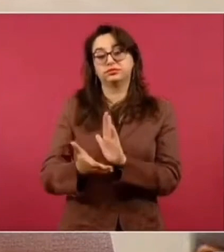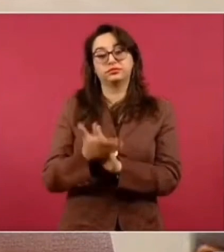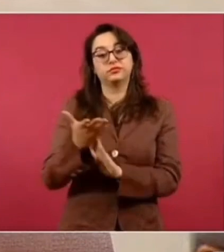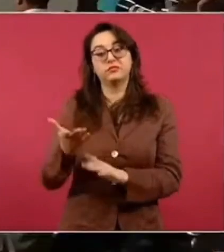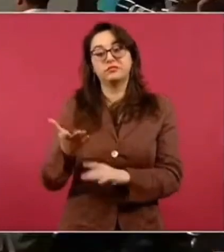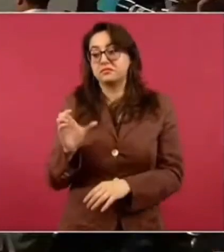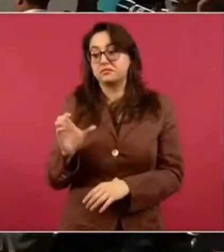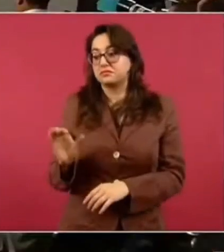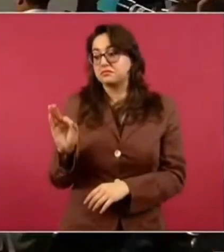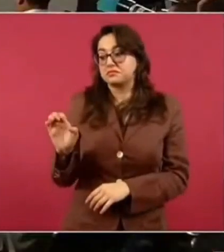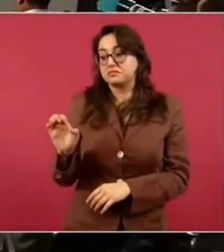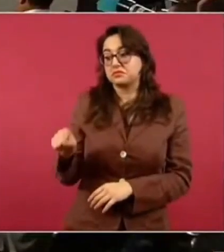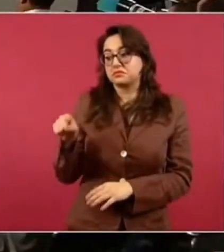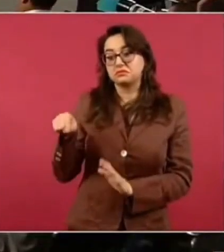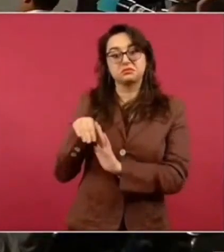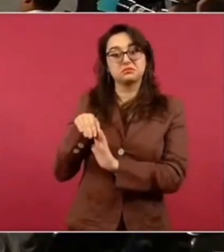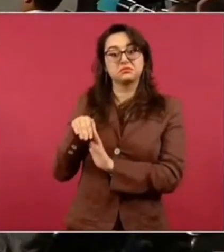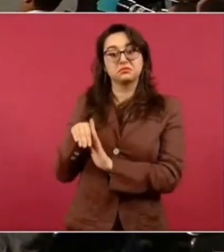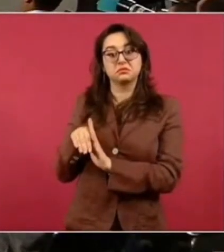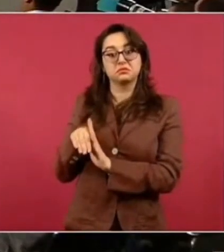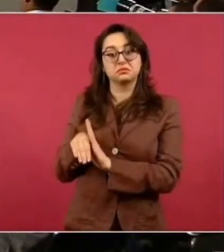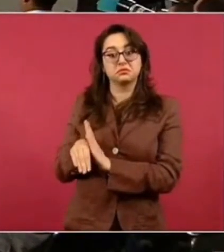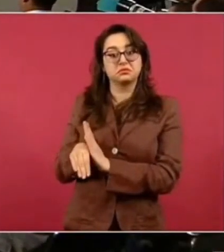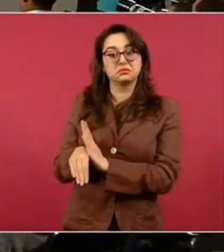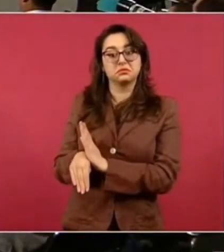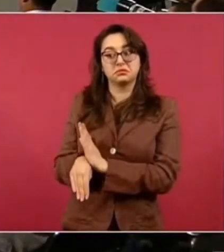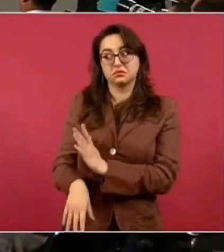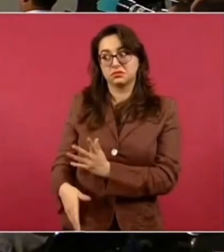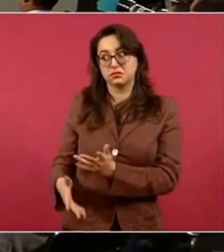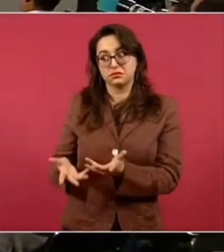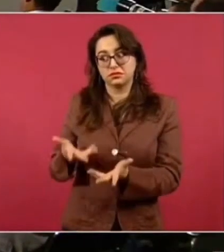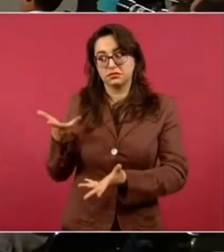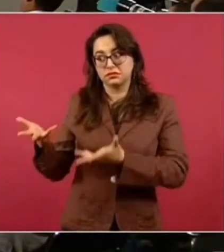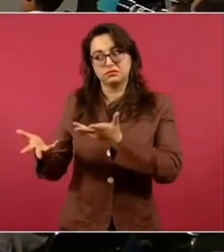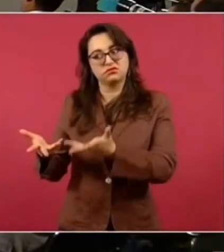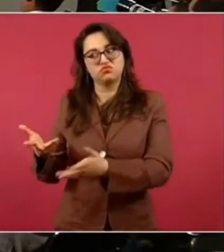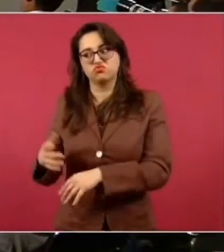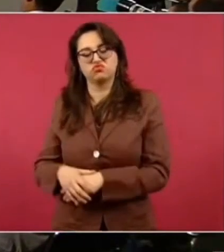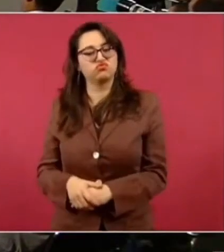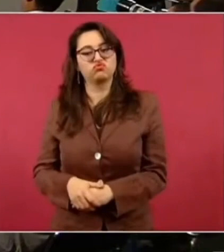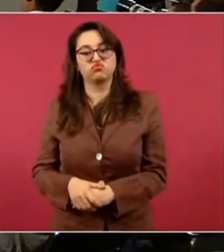como una empresa minoritaria.